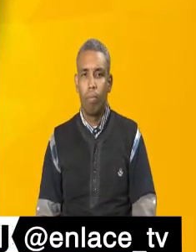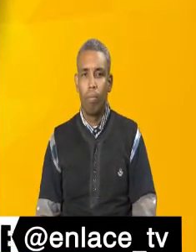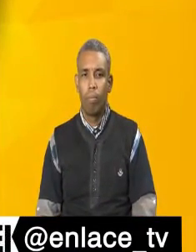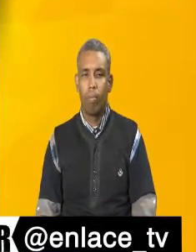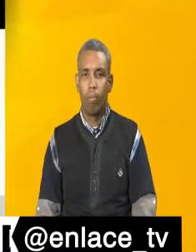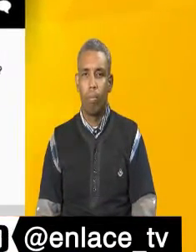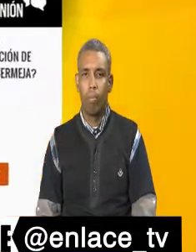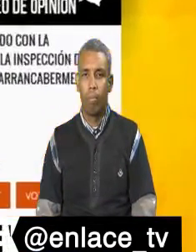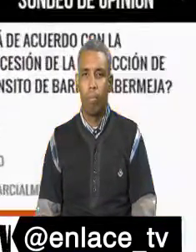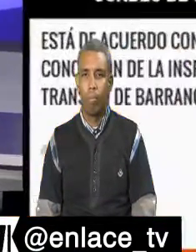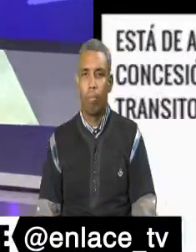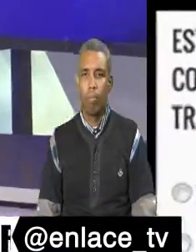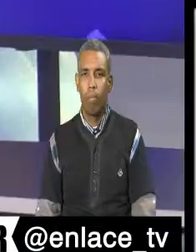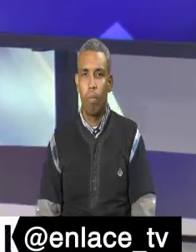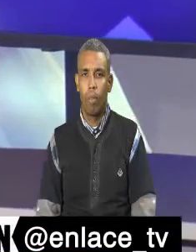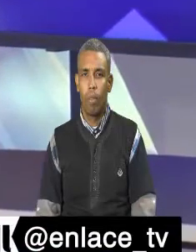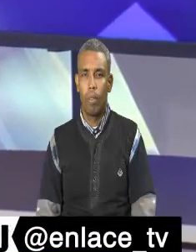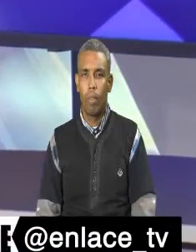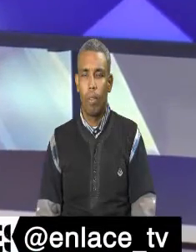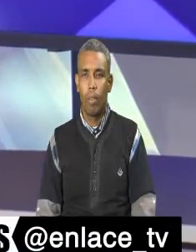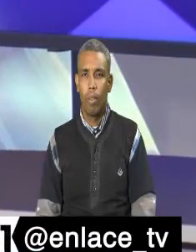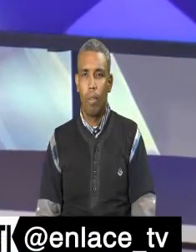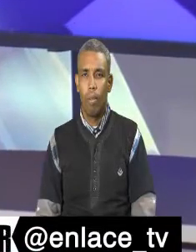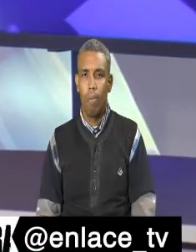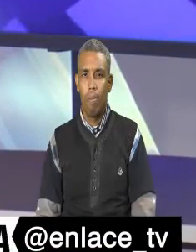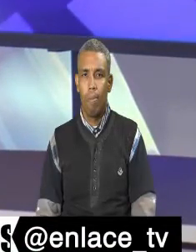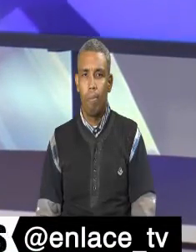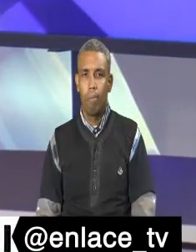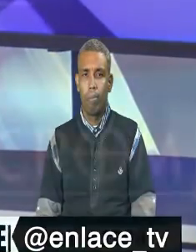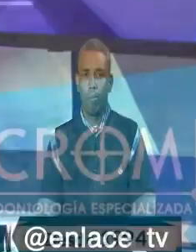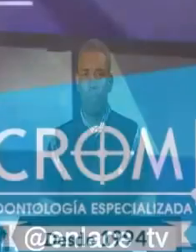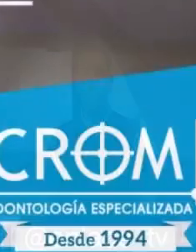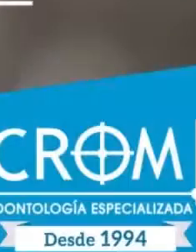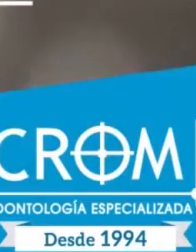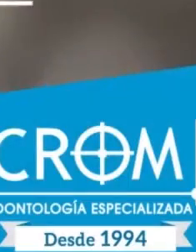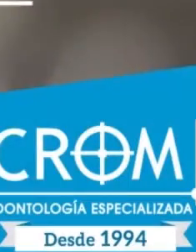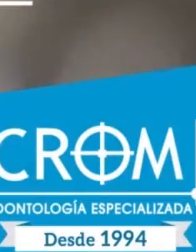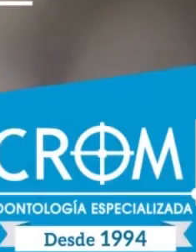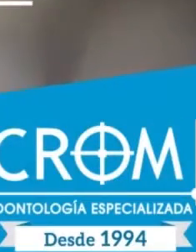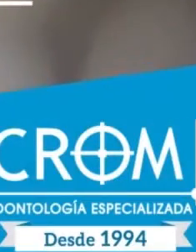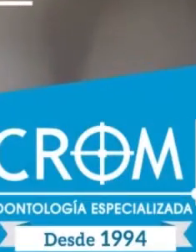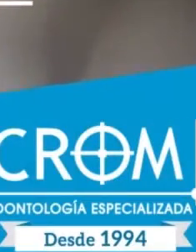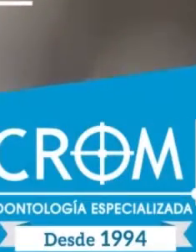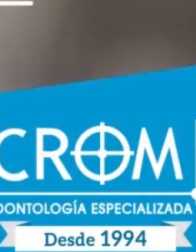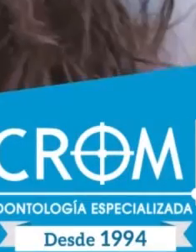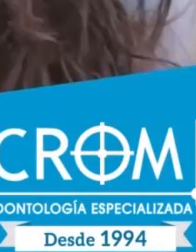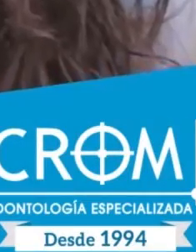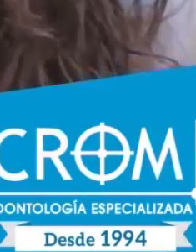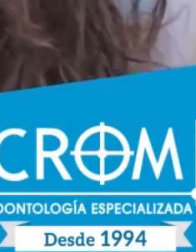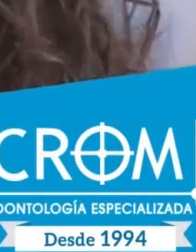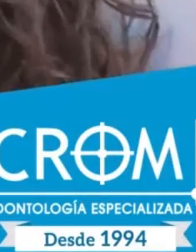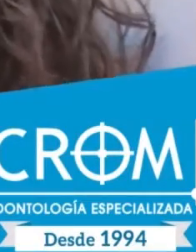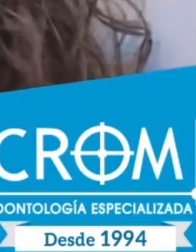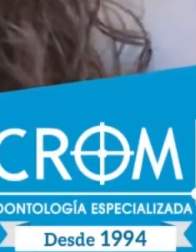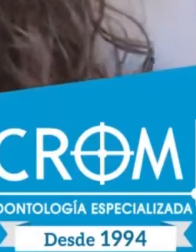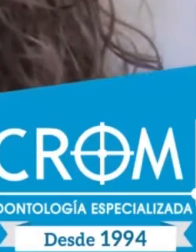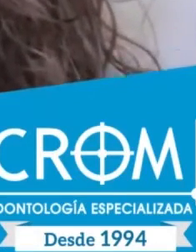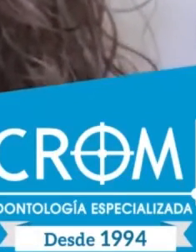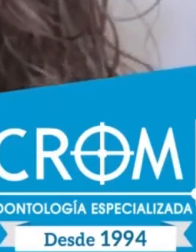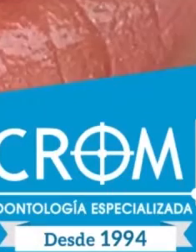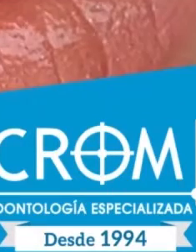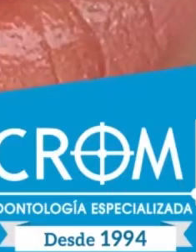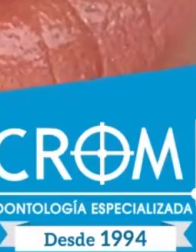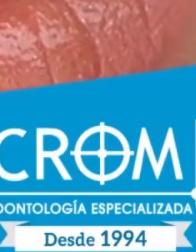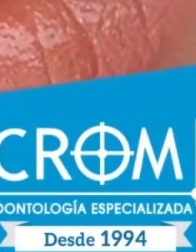www.enlacetelevisión.com. Visítenos. Y si quiere que no se note su ortodoncia, los brackets transparentes son para usted más estética con excelentes